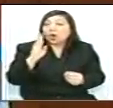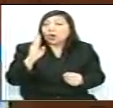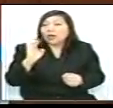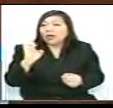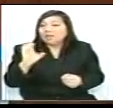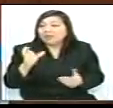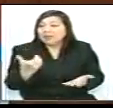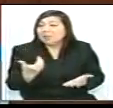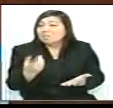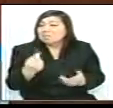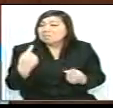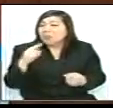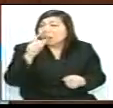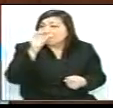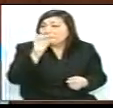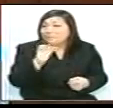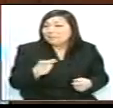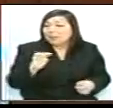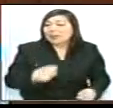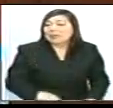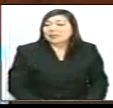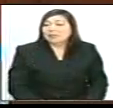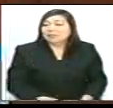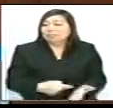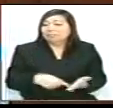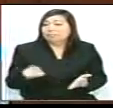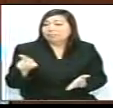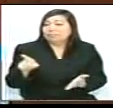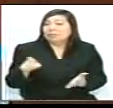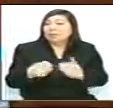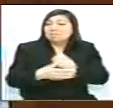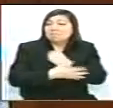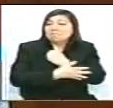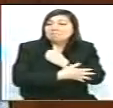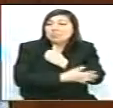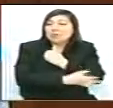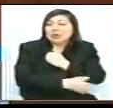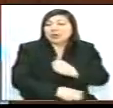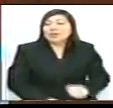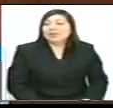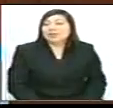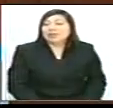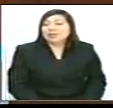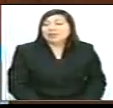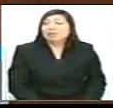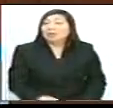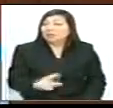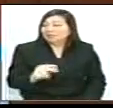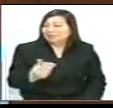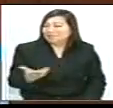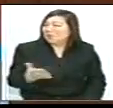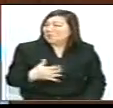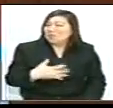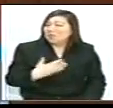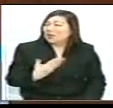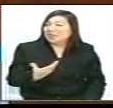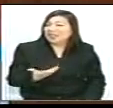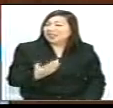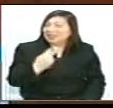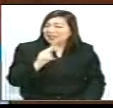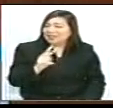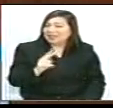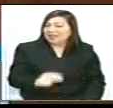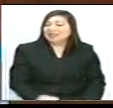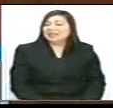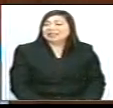periodo miles de peruanos salieron de la extrema pobreza y de la pobreza? ¿Lo van a negar? No pueden, porque ahí están las cifras,